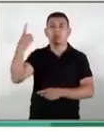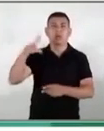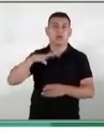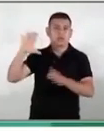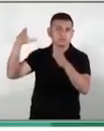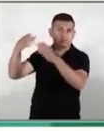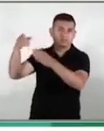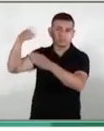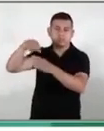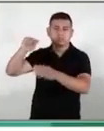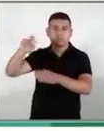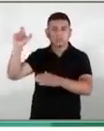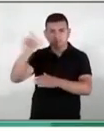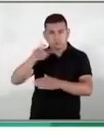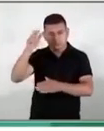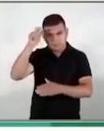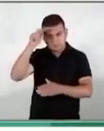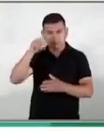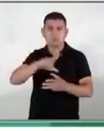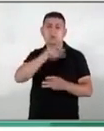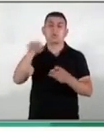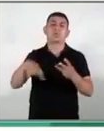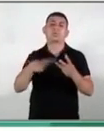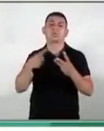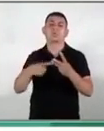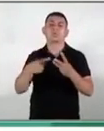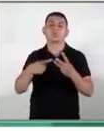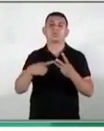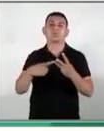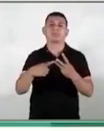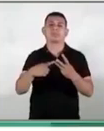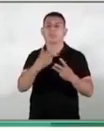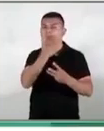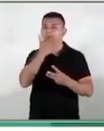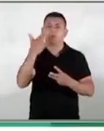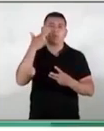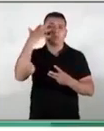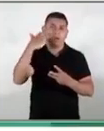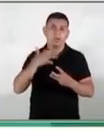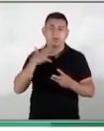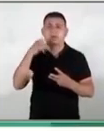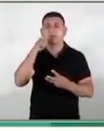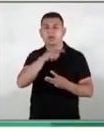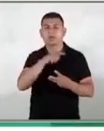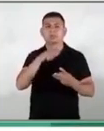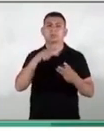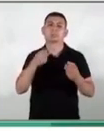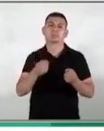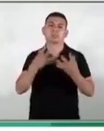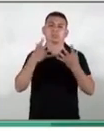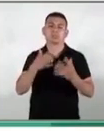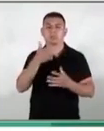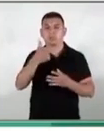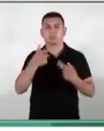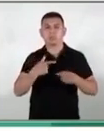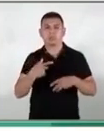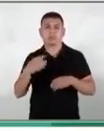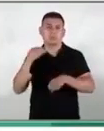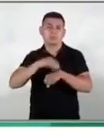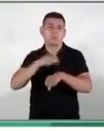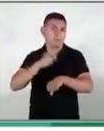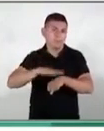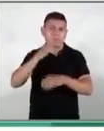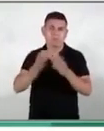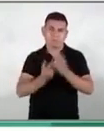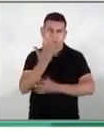casos. Posteriormente está la heroica ciudad de Huajuapan de León con 6 casos y ya